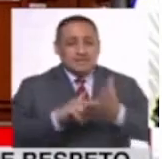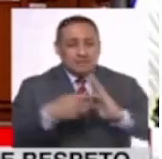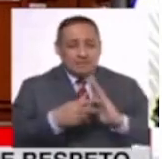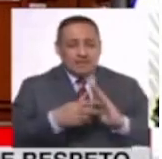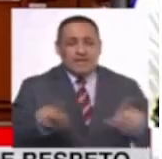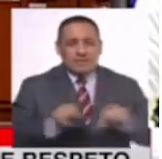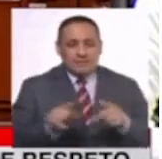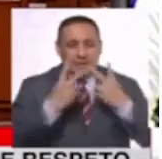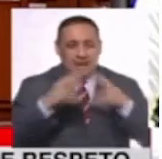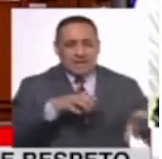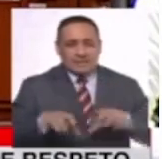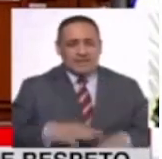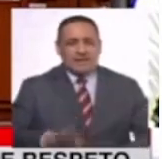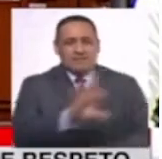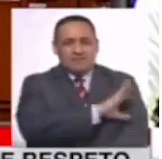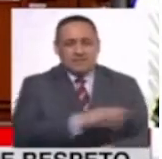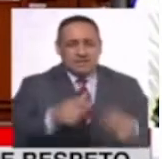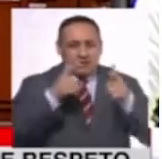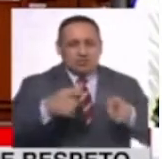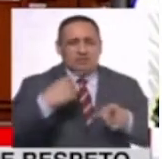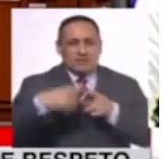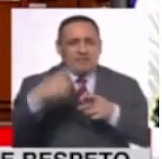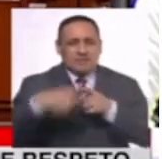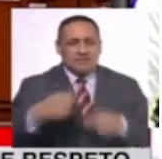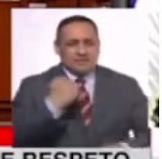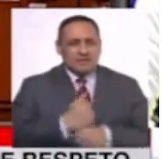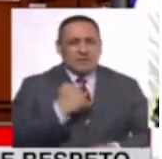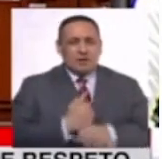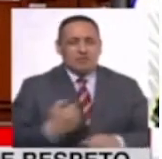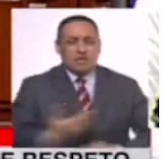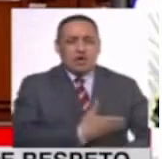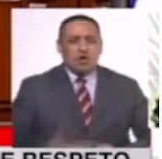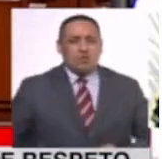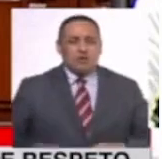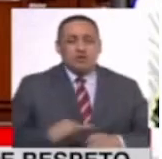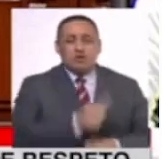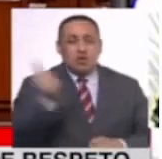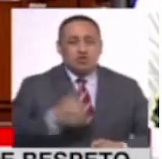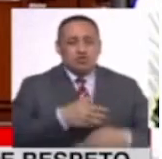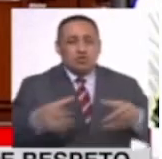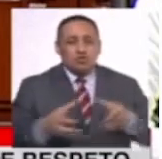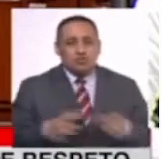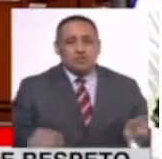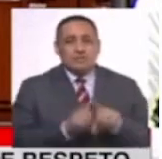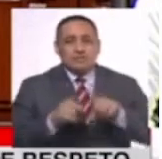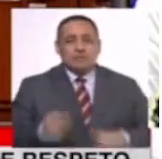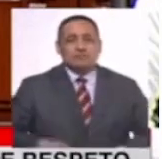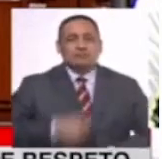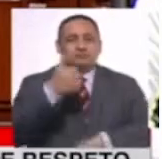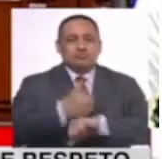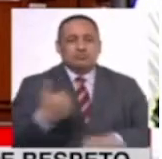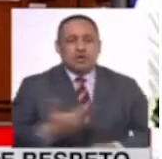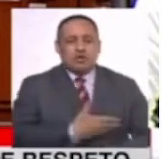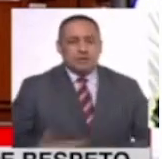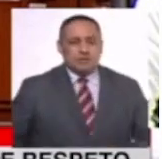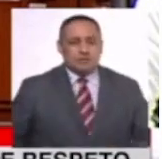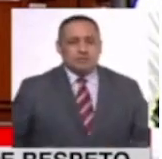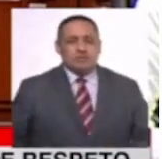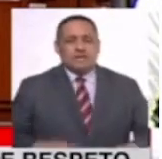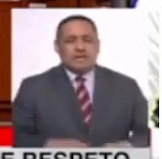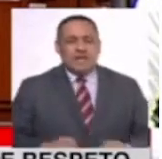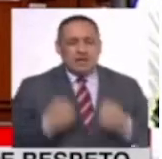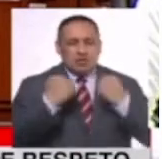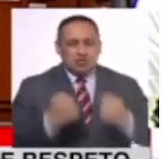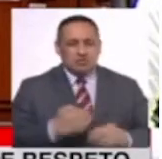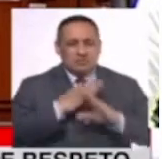implica realizar la fiscalización de los actos de gobierno y de otros sectores y agencias del Estado. La